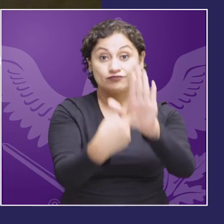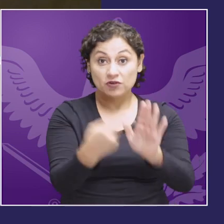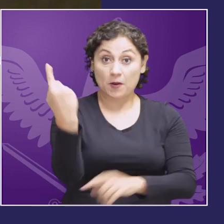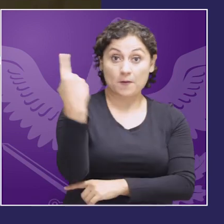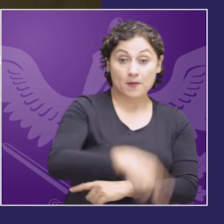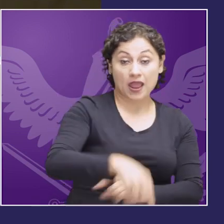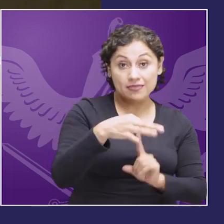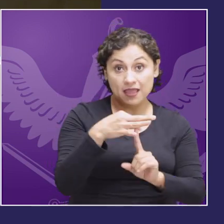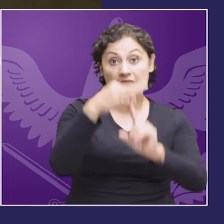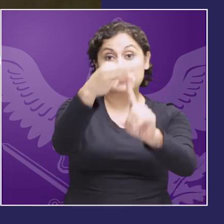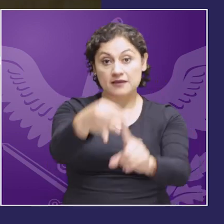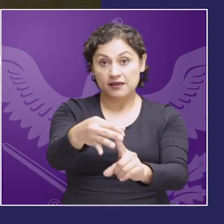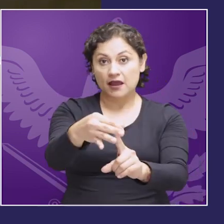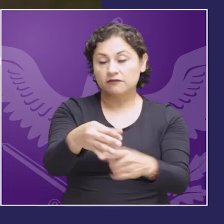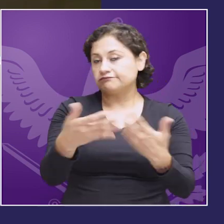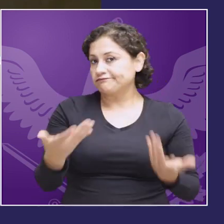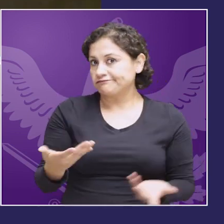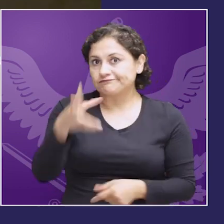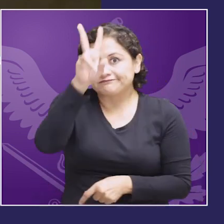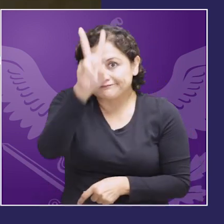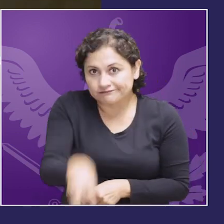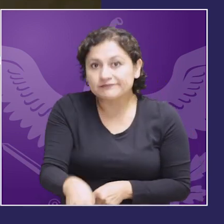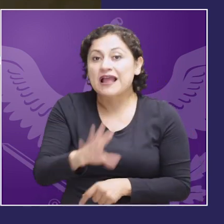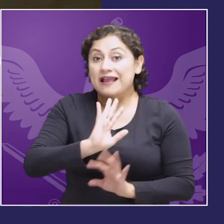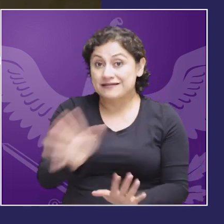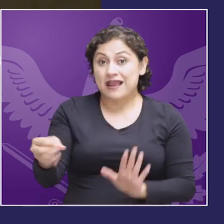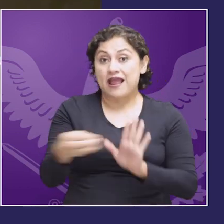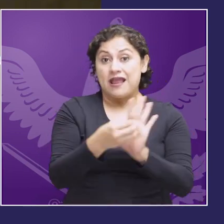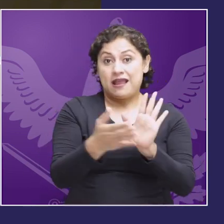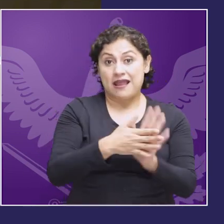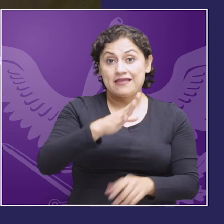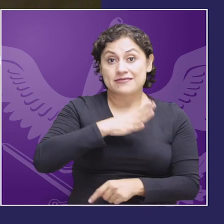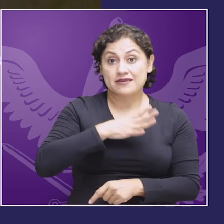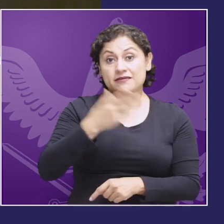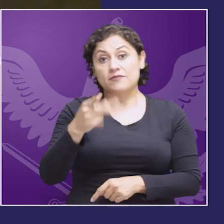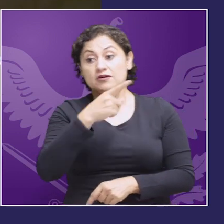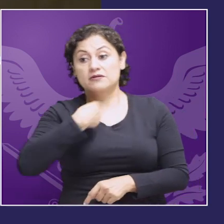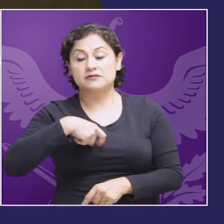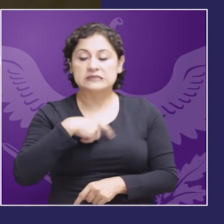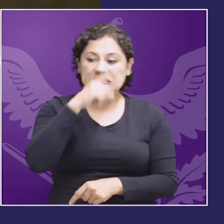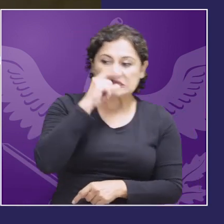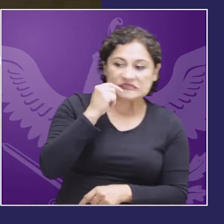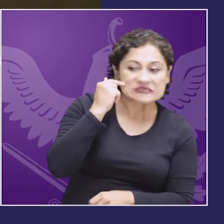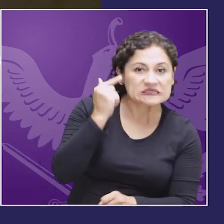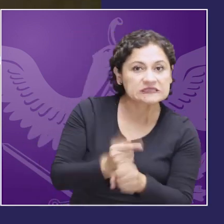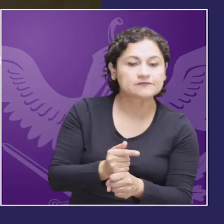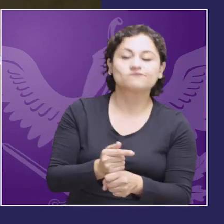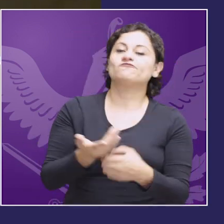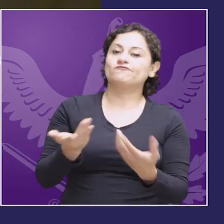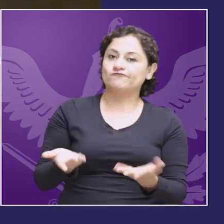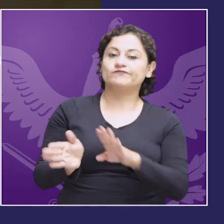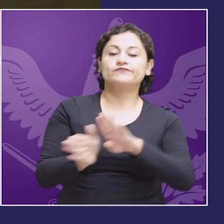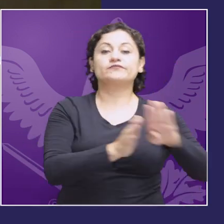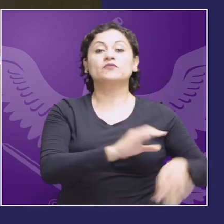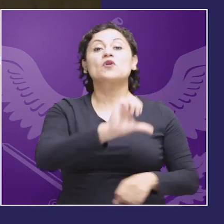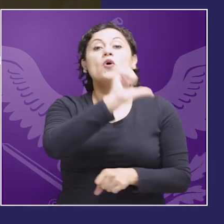muy importantes, aunque, como veremos más adelante, pues la aplicación de este precedente no ha rendido los